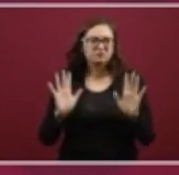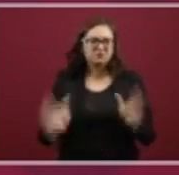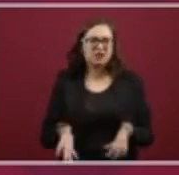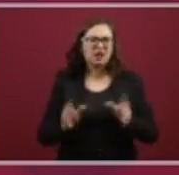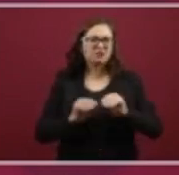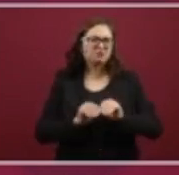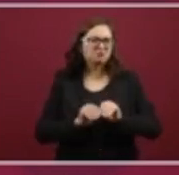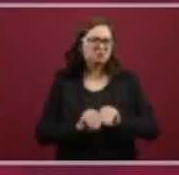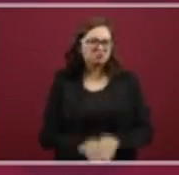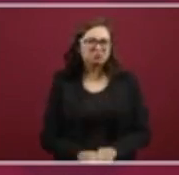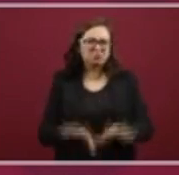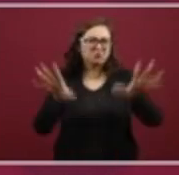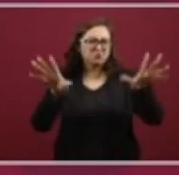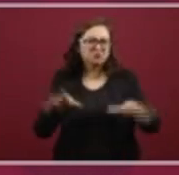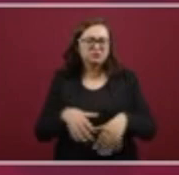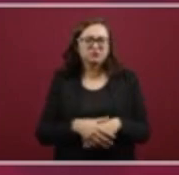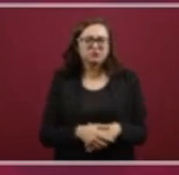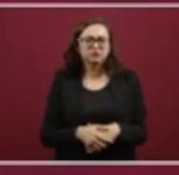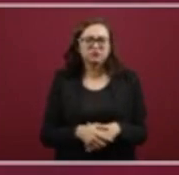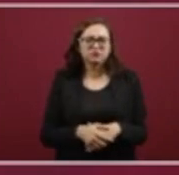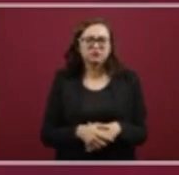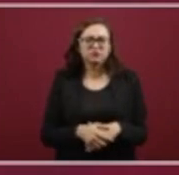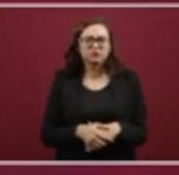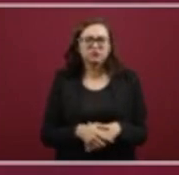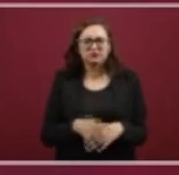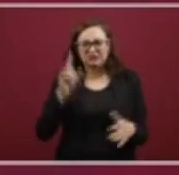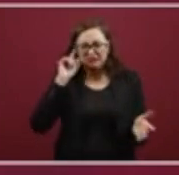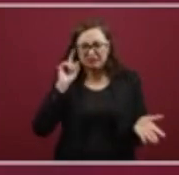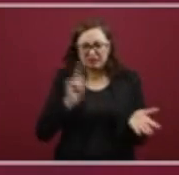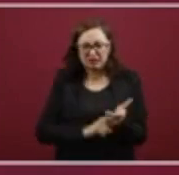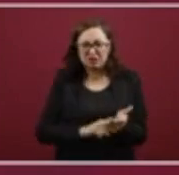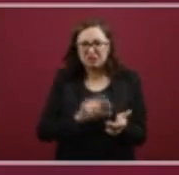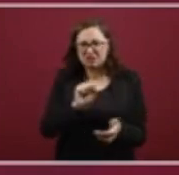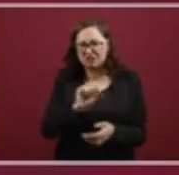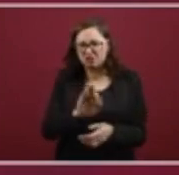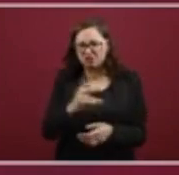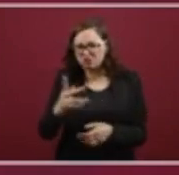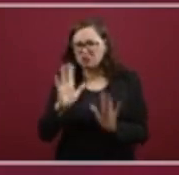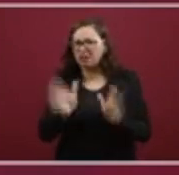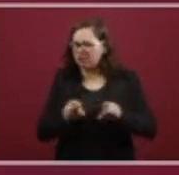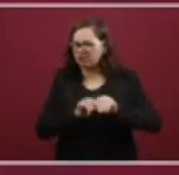difundido, ya informó, creo que la Función Pública.